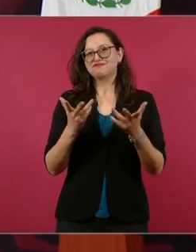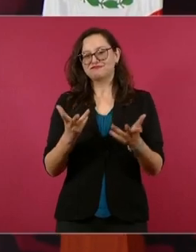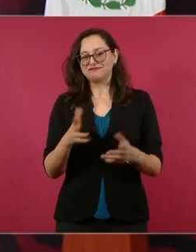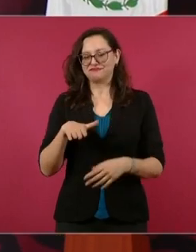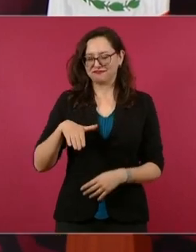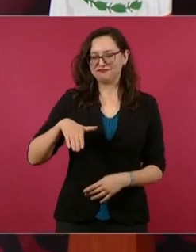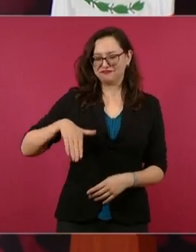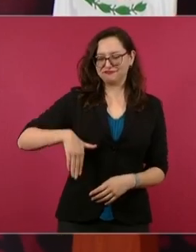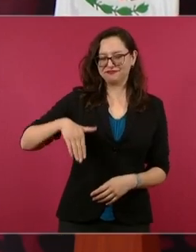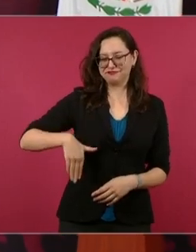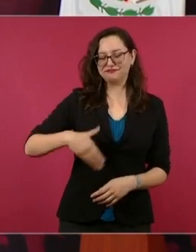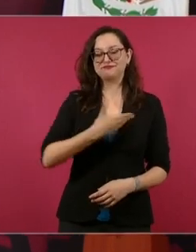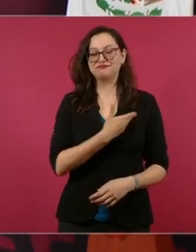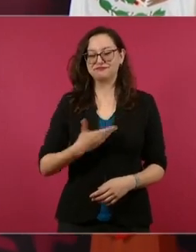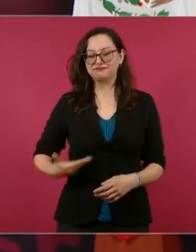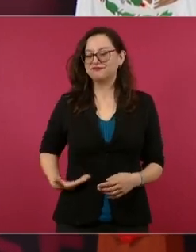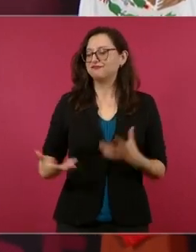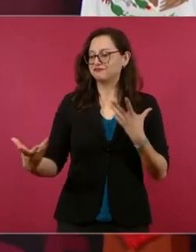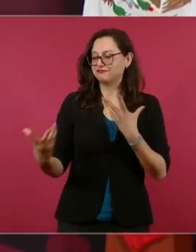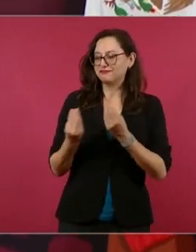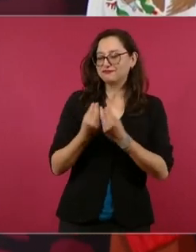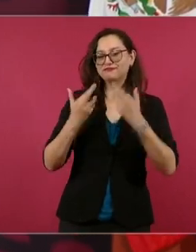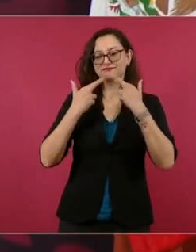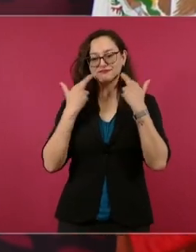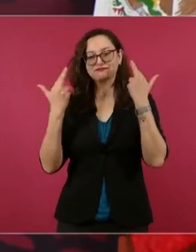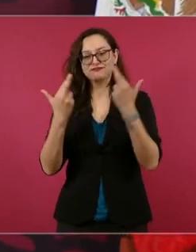reunión muy emotiva,